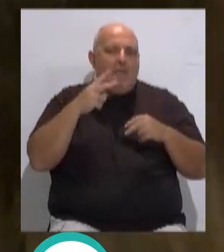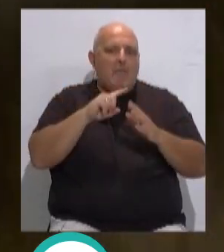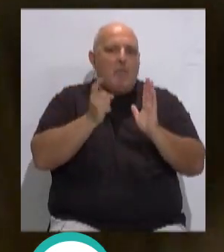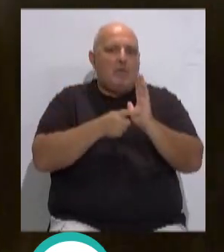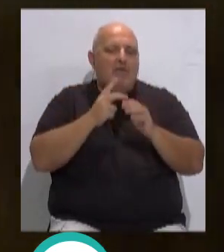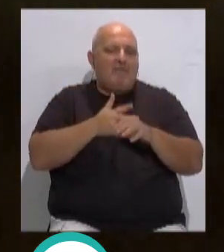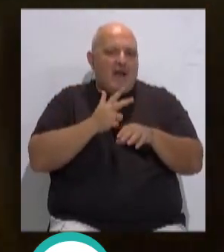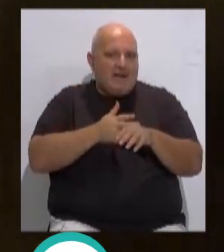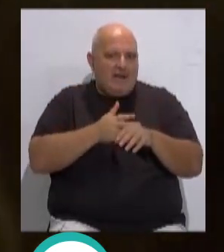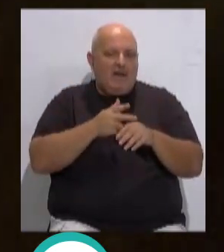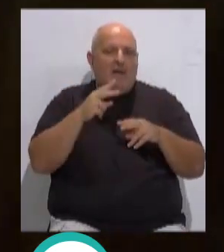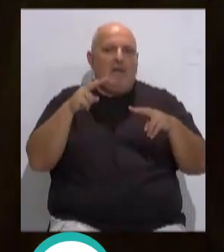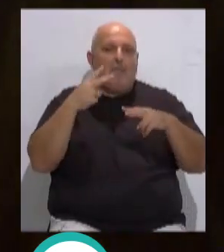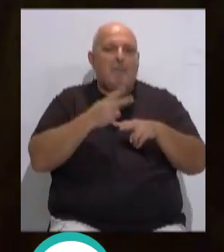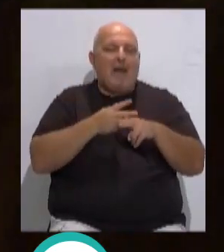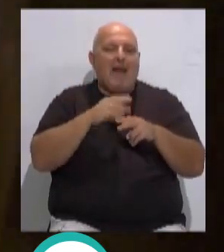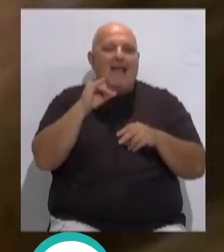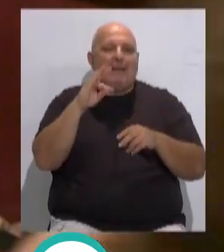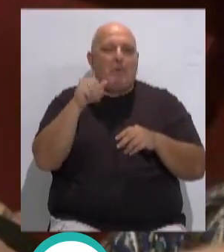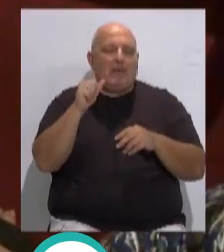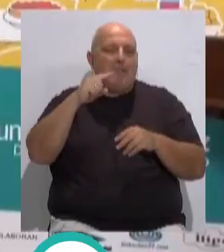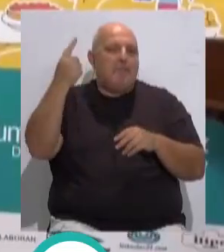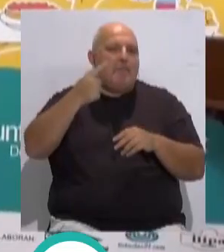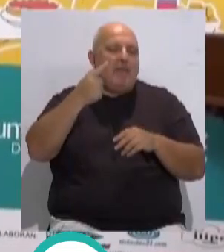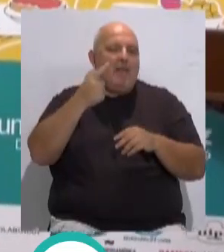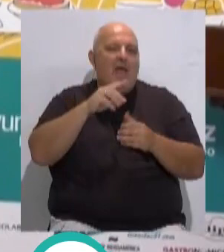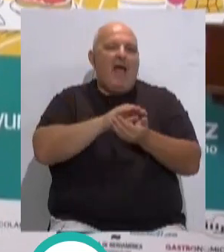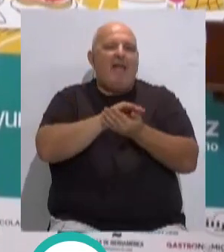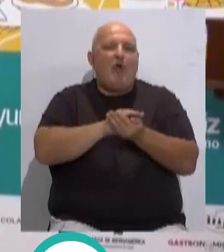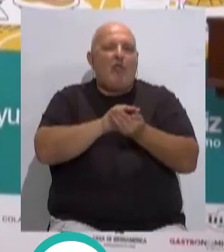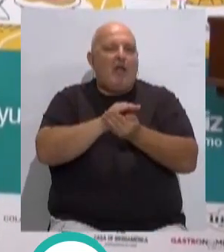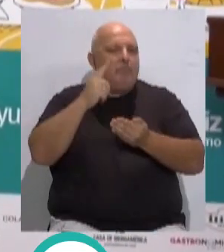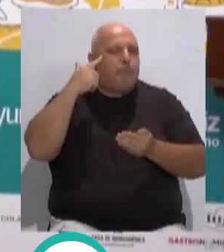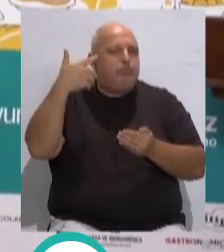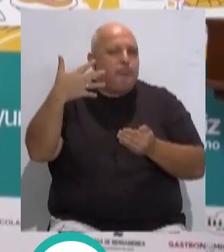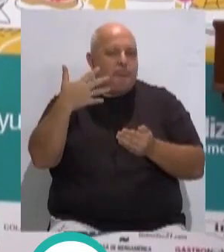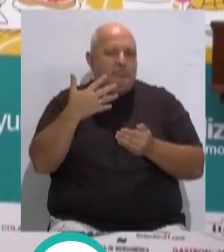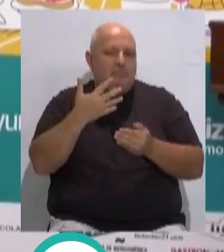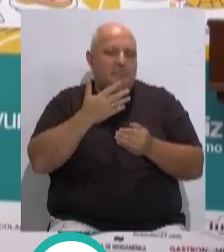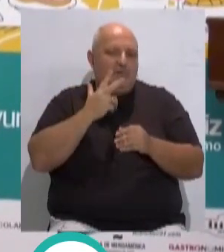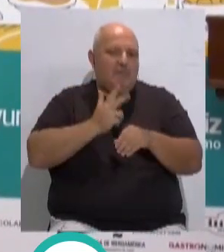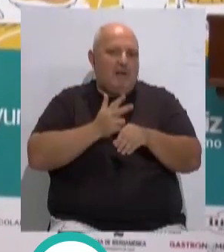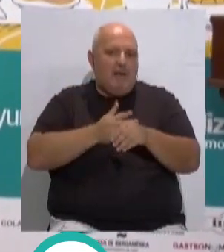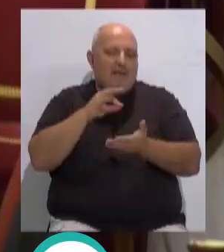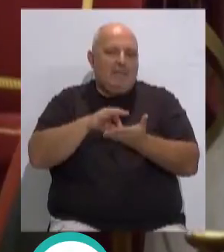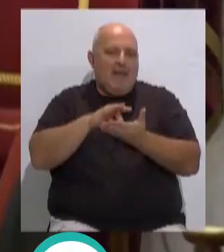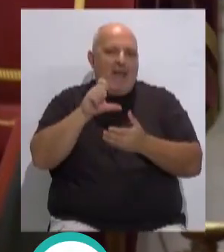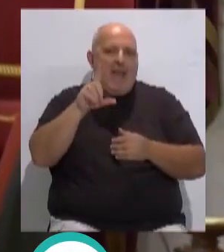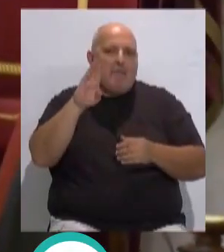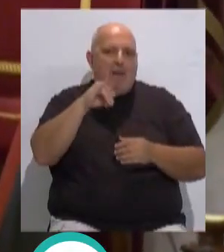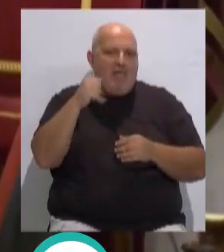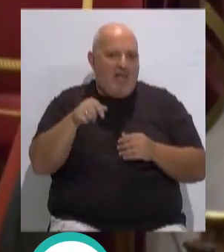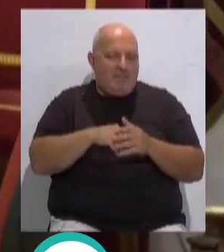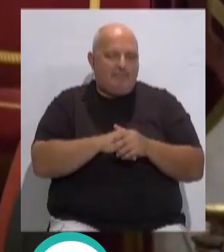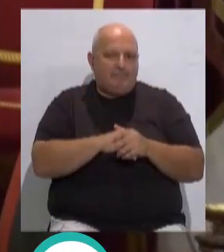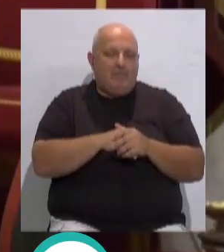Multibar, segundo para el bar La Casa Puerta y primero para las albóndigas de choco con cremoso de puerros de la tapería El Plaza.